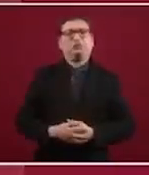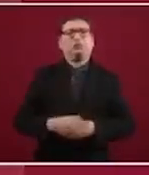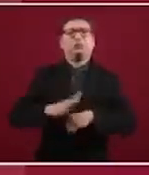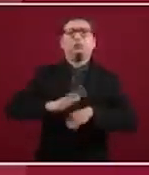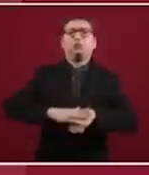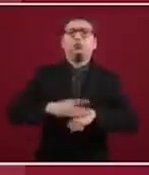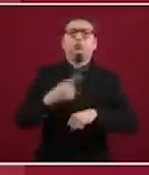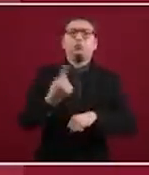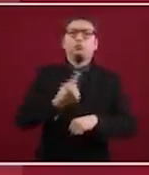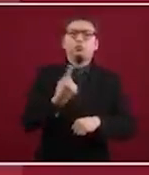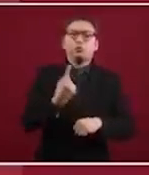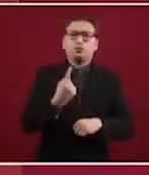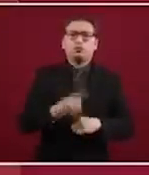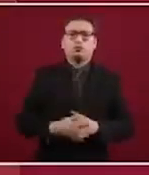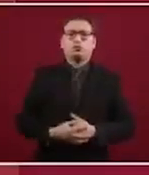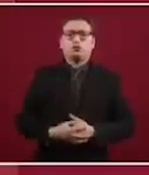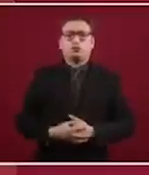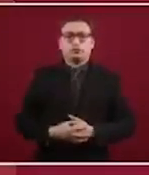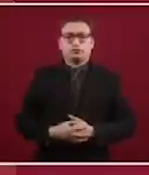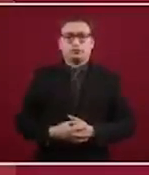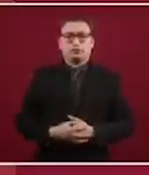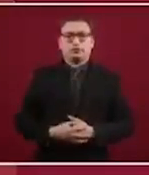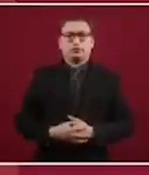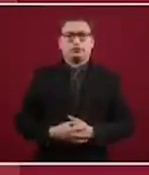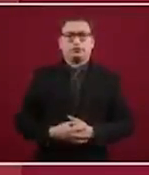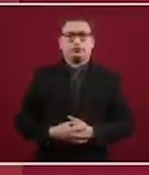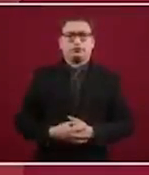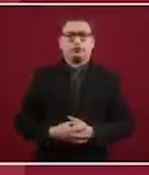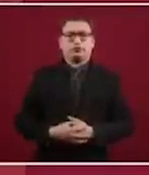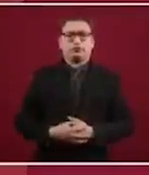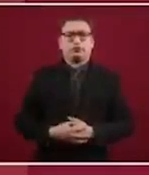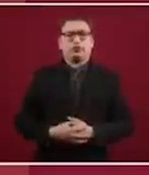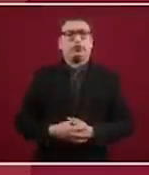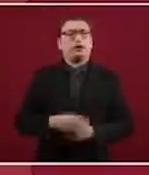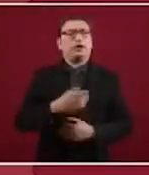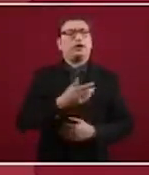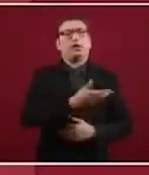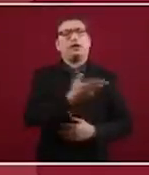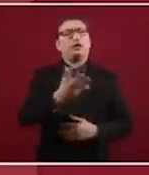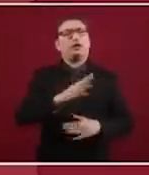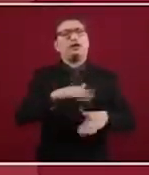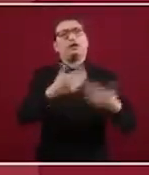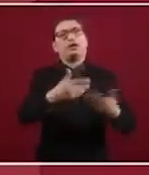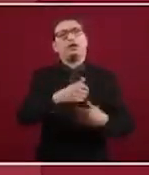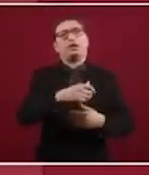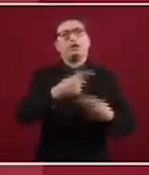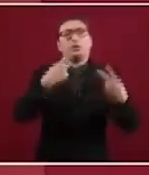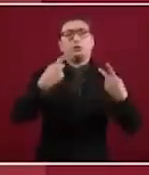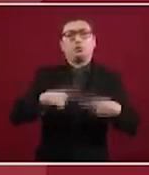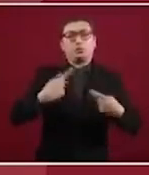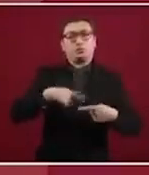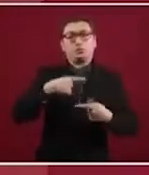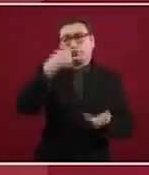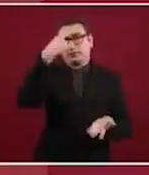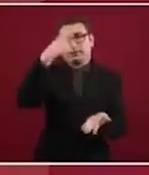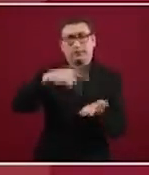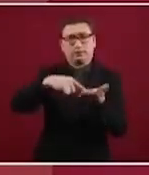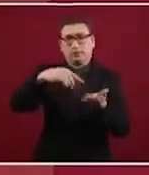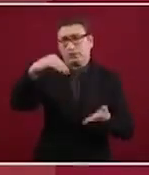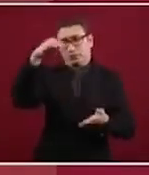porque no queremos que se piense que estamos castigando